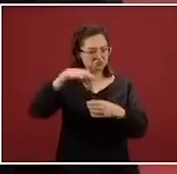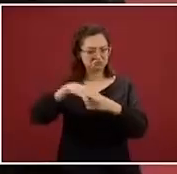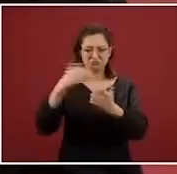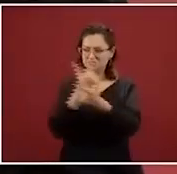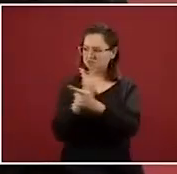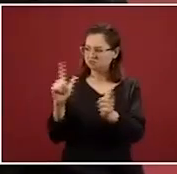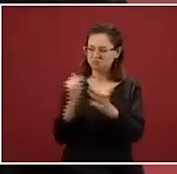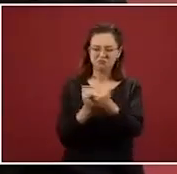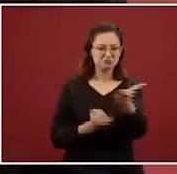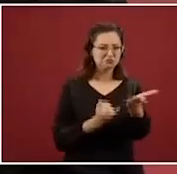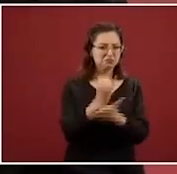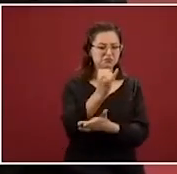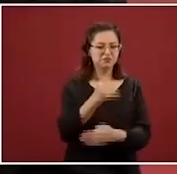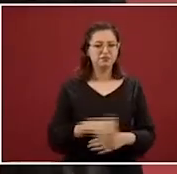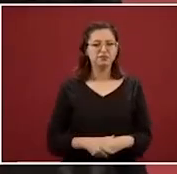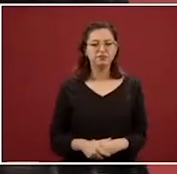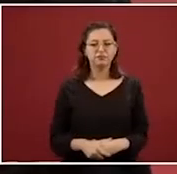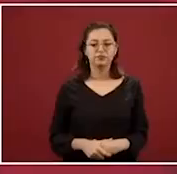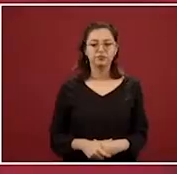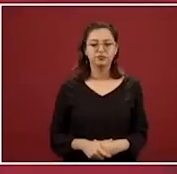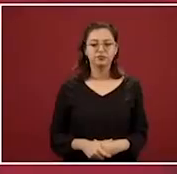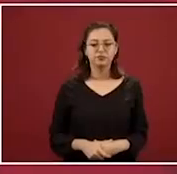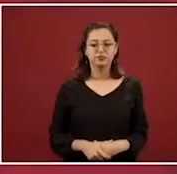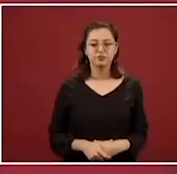libremente y